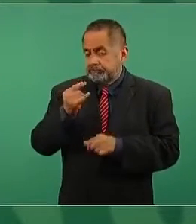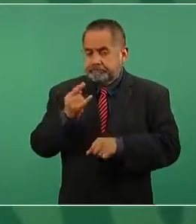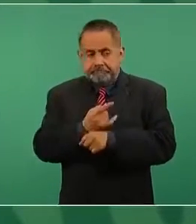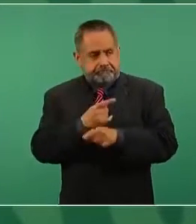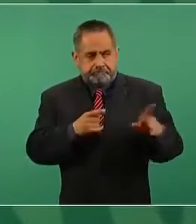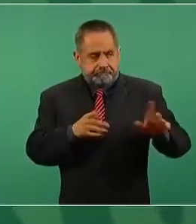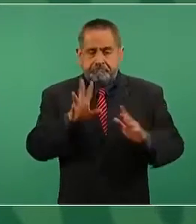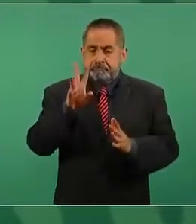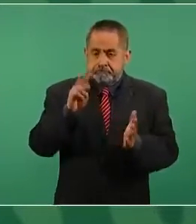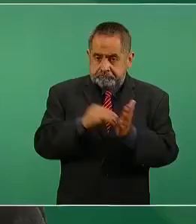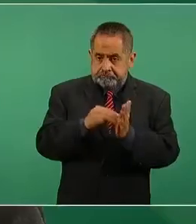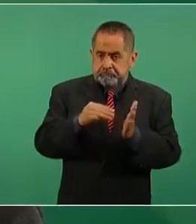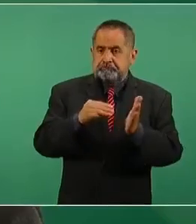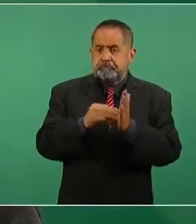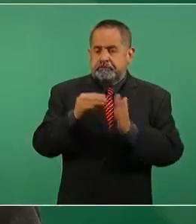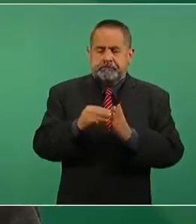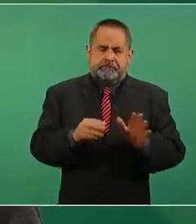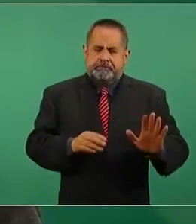3,000 millones.